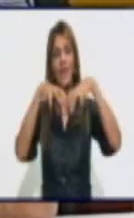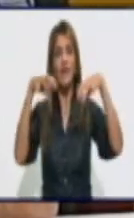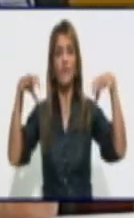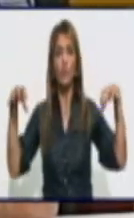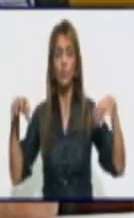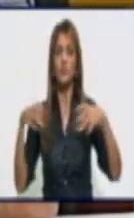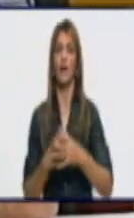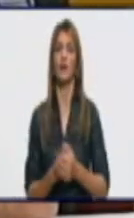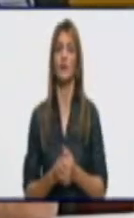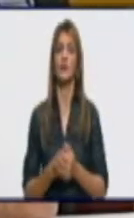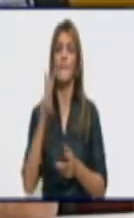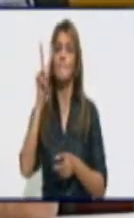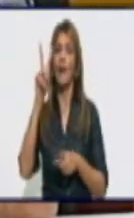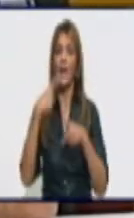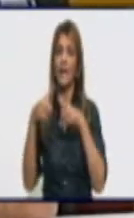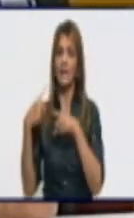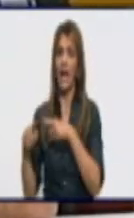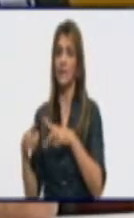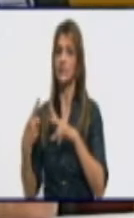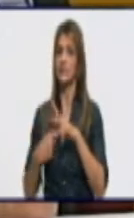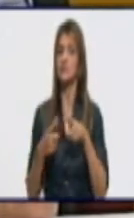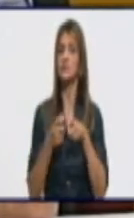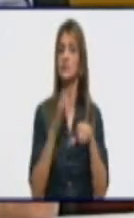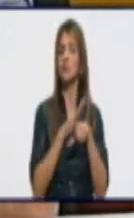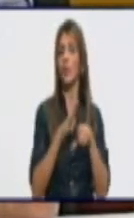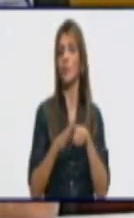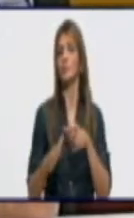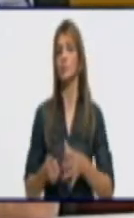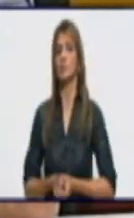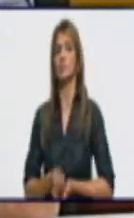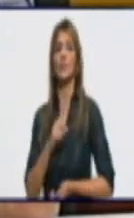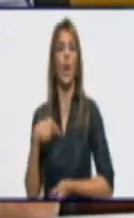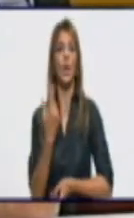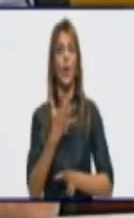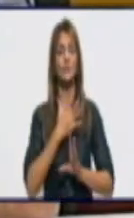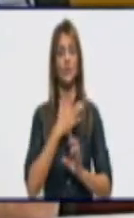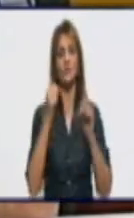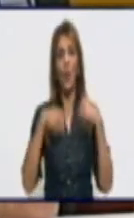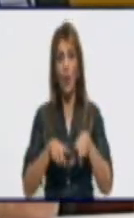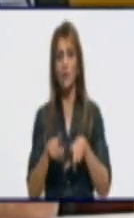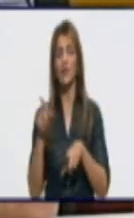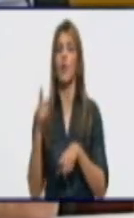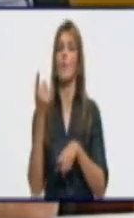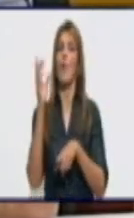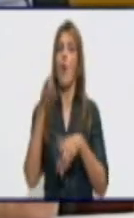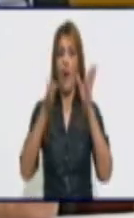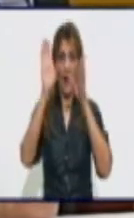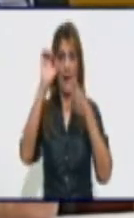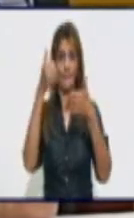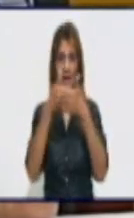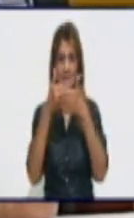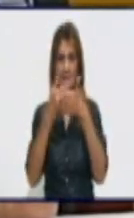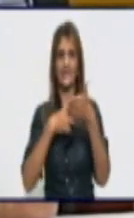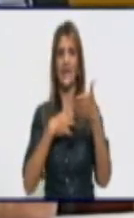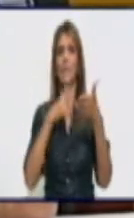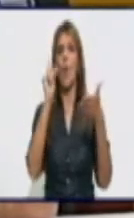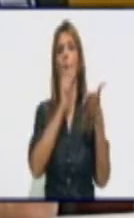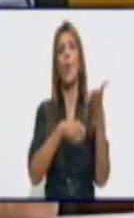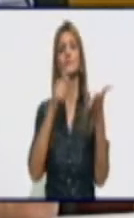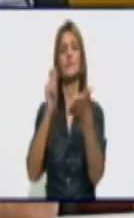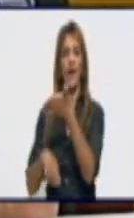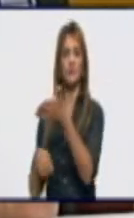fundamentales que recibimos. Nosotros tenemos hoy como organismo contrato con las formas